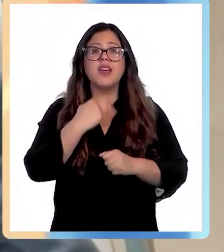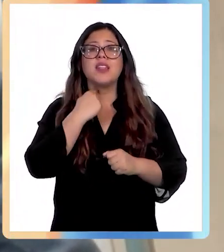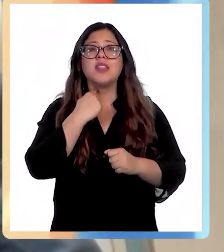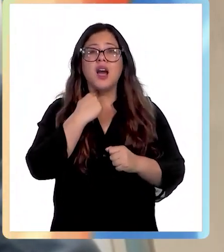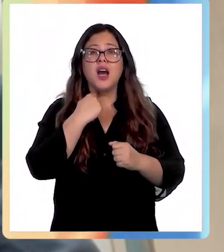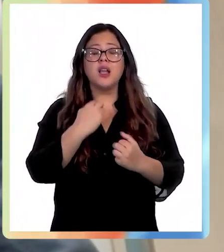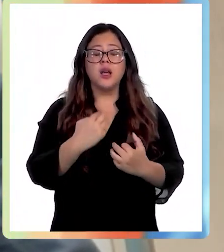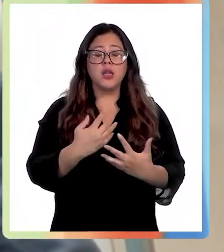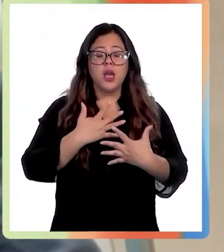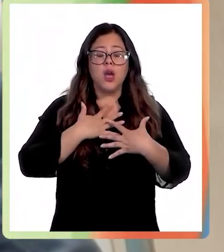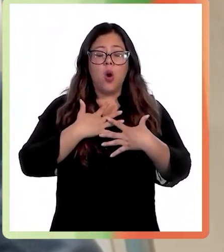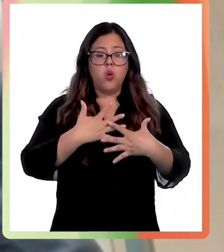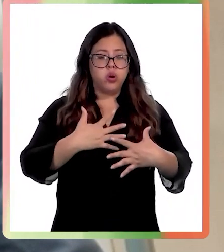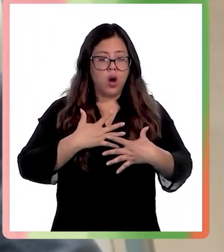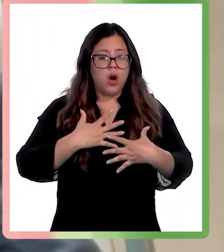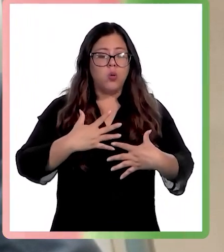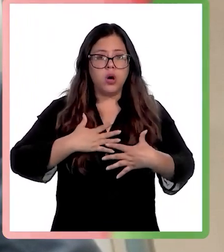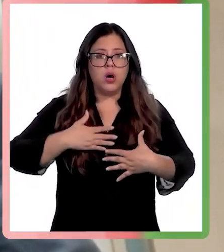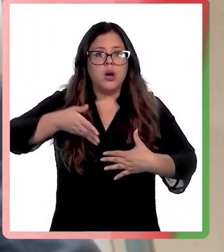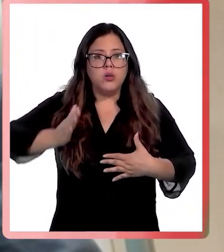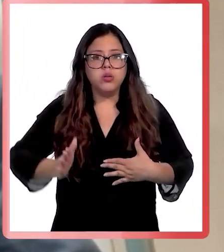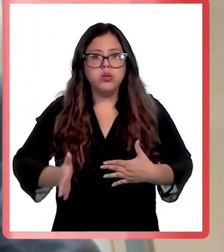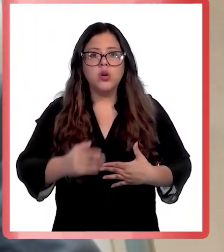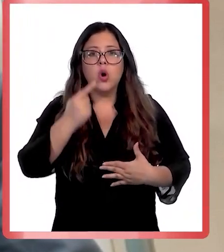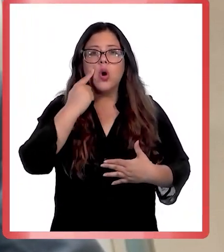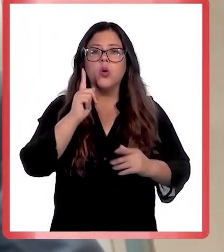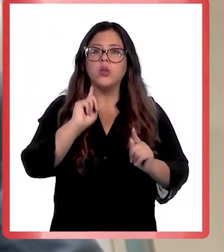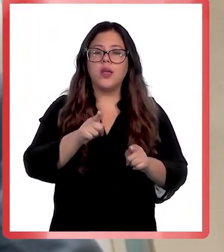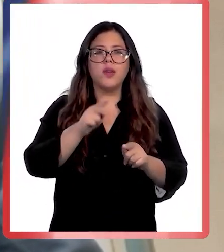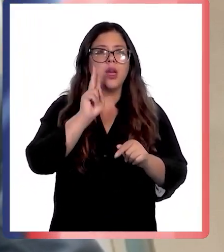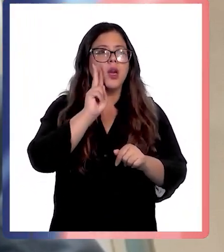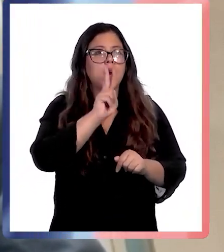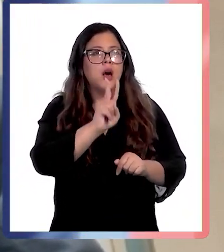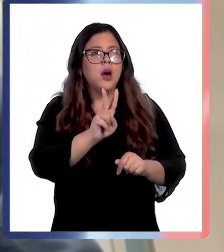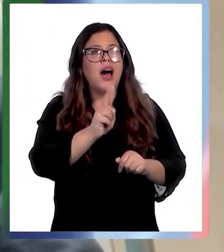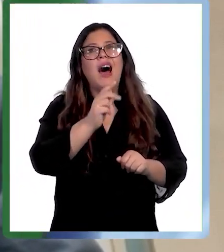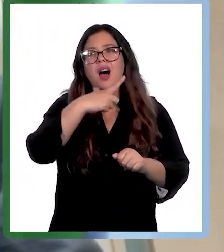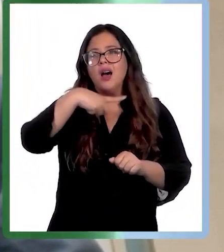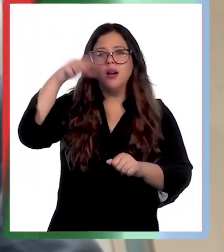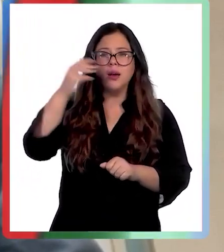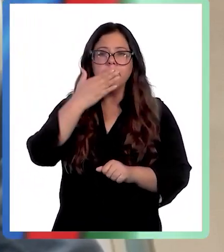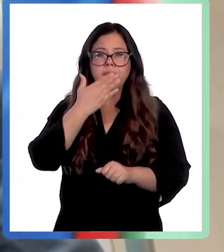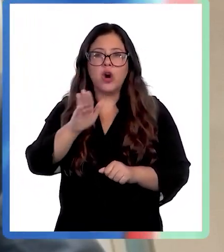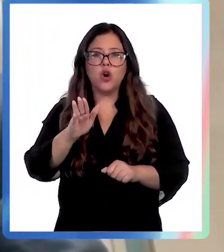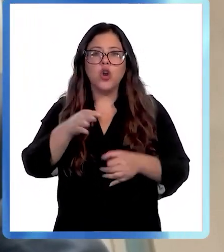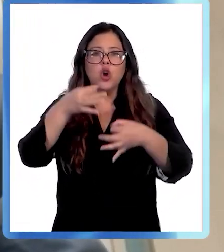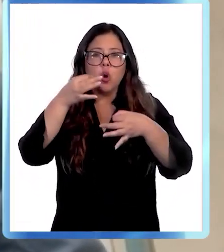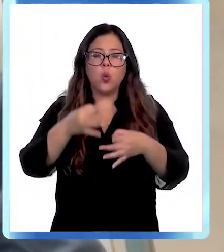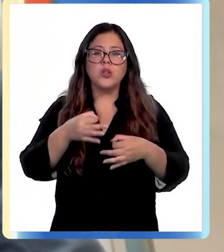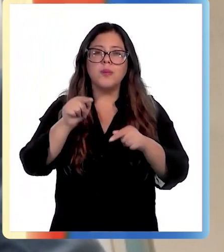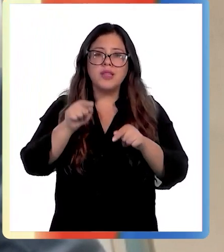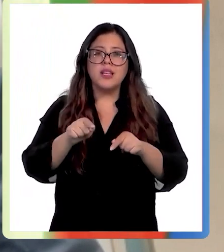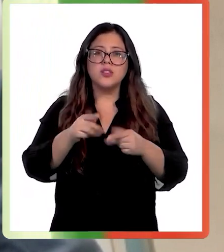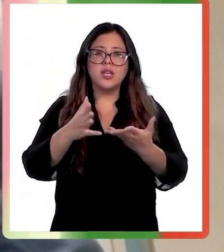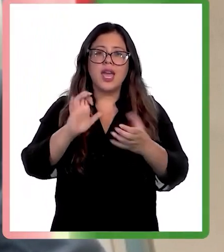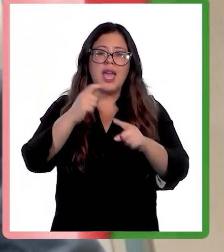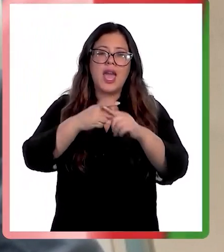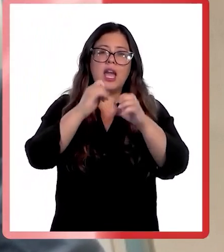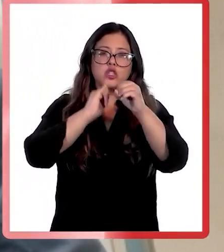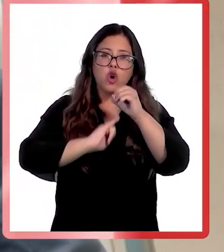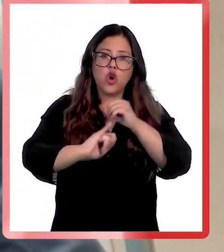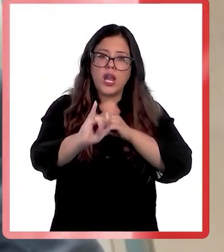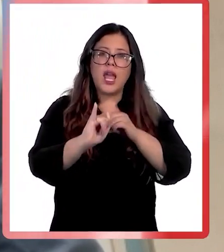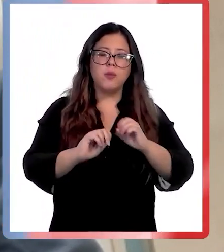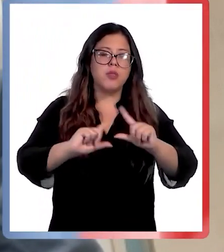permanentes desde el punto de vista respiratorio. Por lo tanto, la recomendación es retirarse inmediatamente del área según la normativa del Departamento de Desastre,